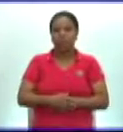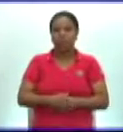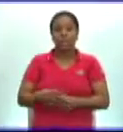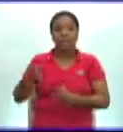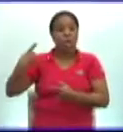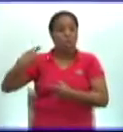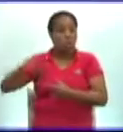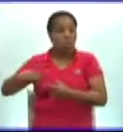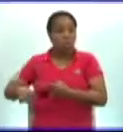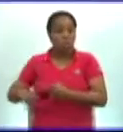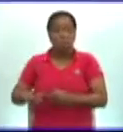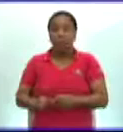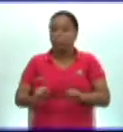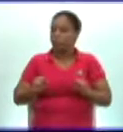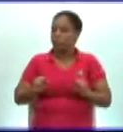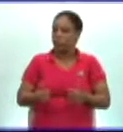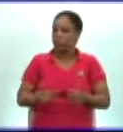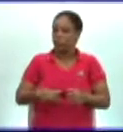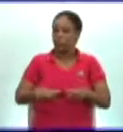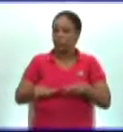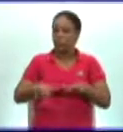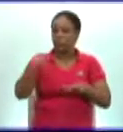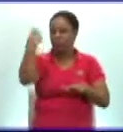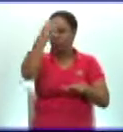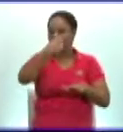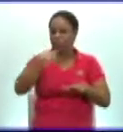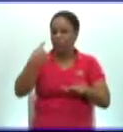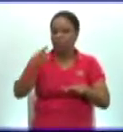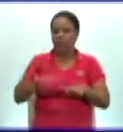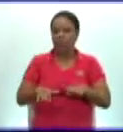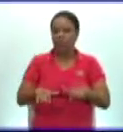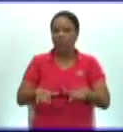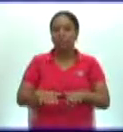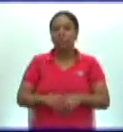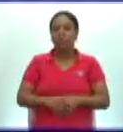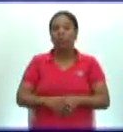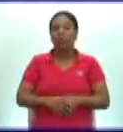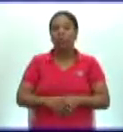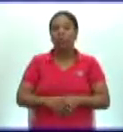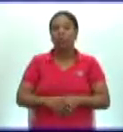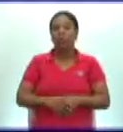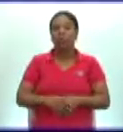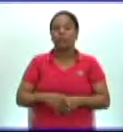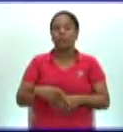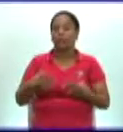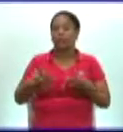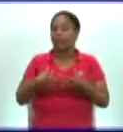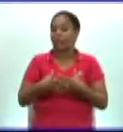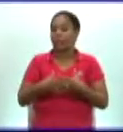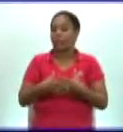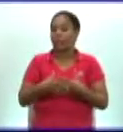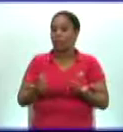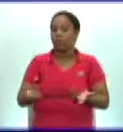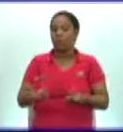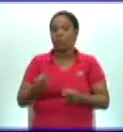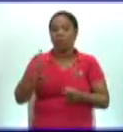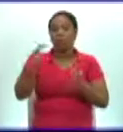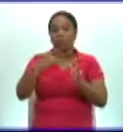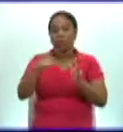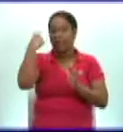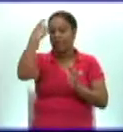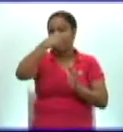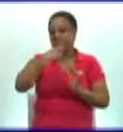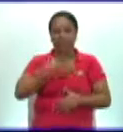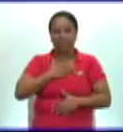de los factores que determinan las características del movimiento está relacionado con características